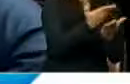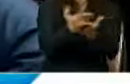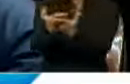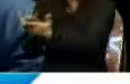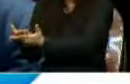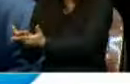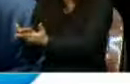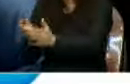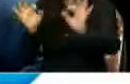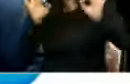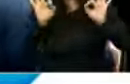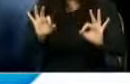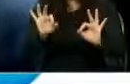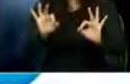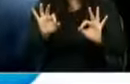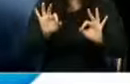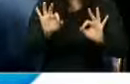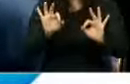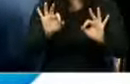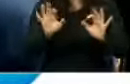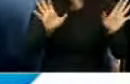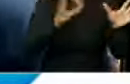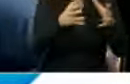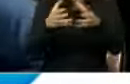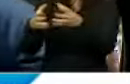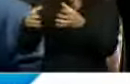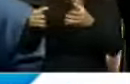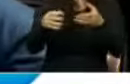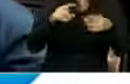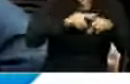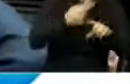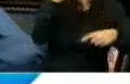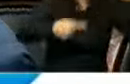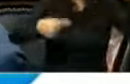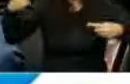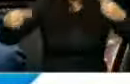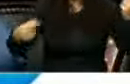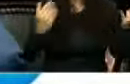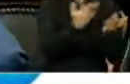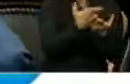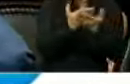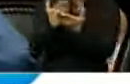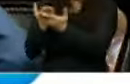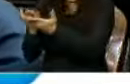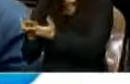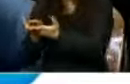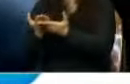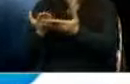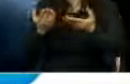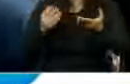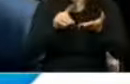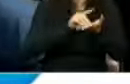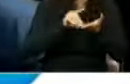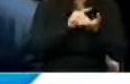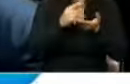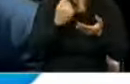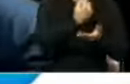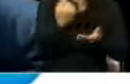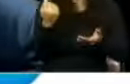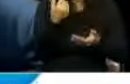salteado, que no alcanzaban a pagar los alquileres, mucho menos a tener algo de alimento en las heladeras. Hoy